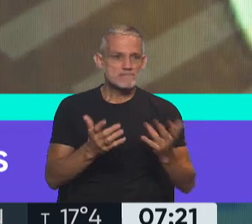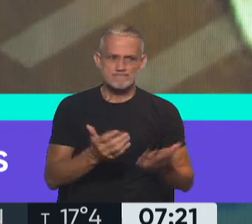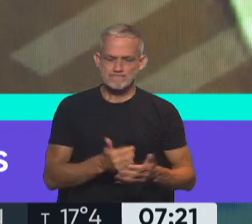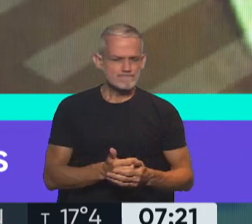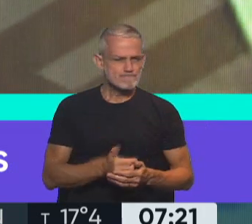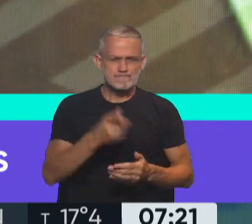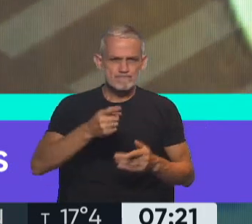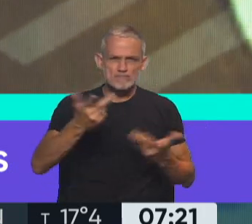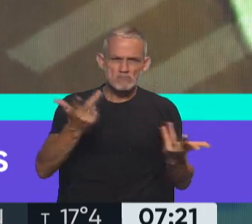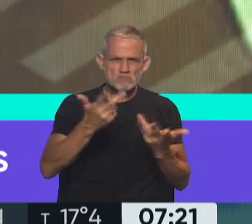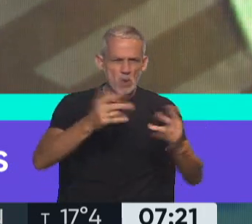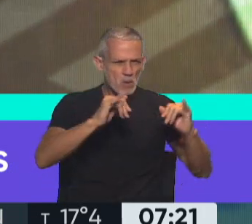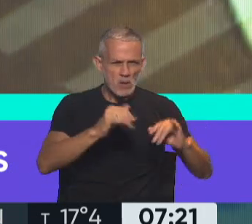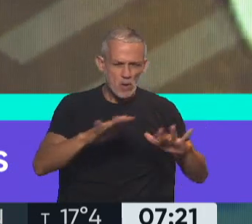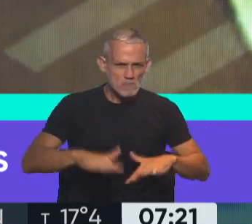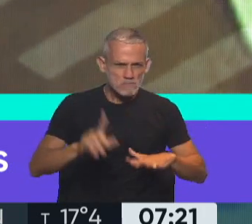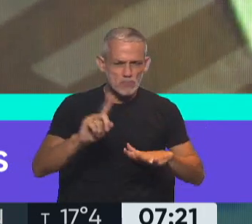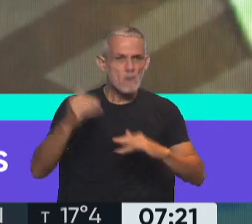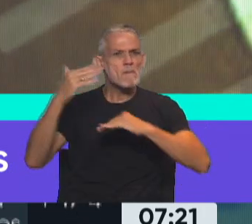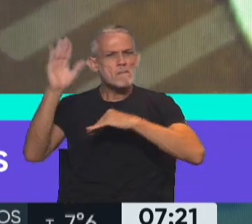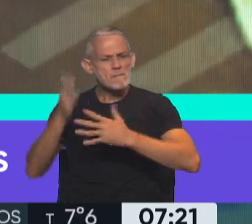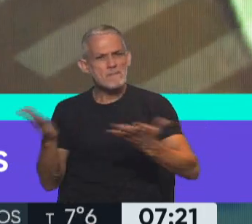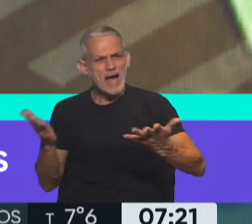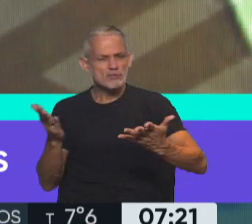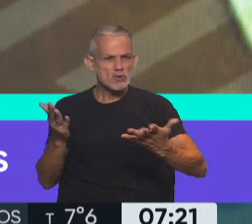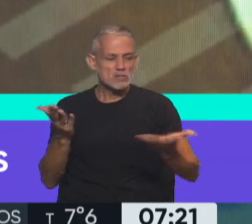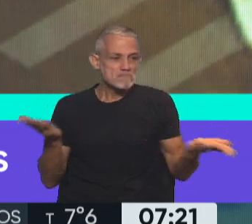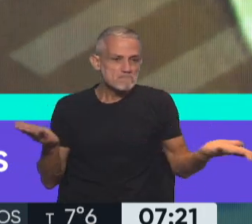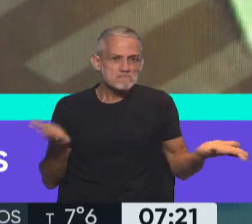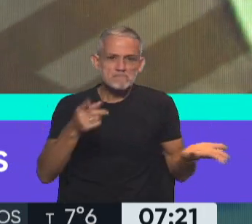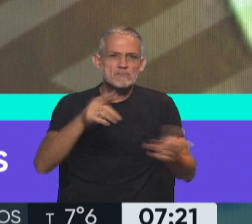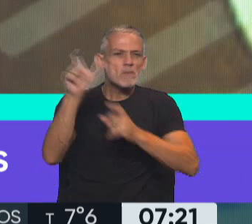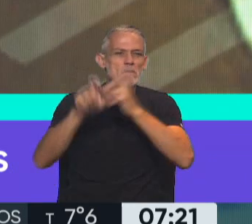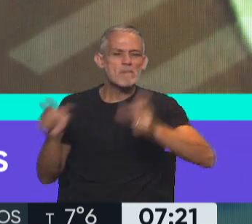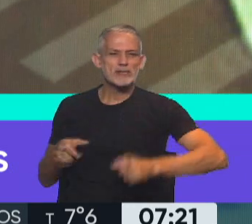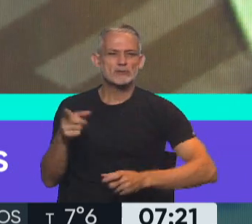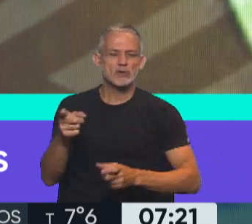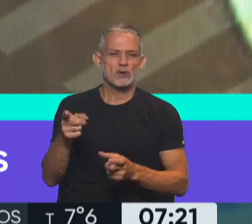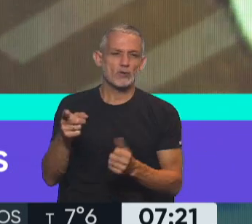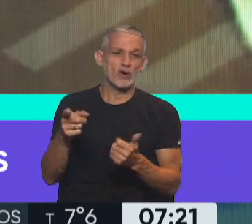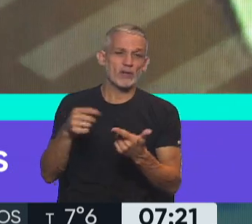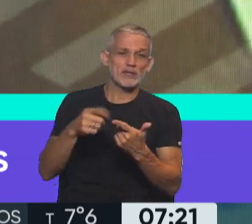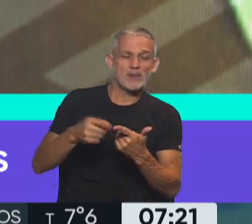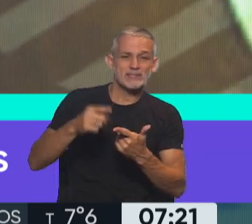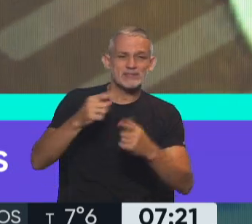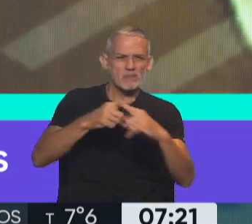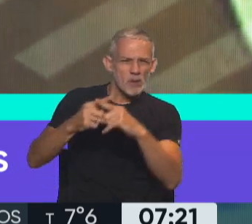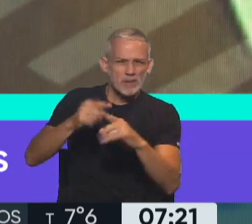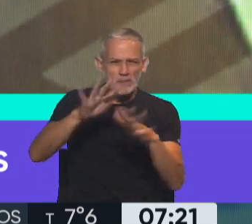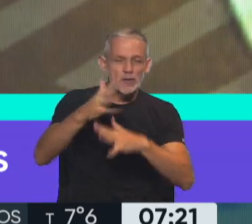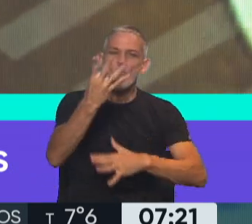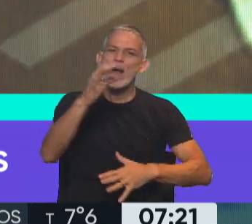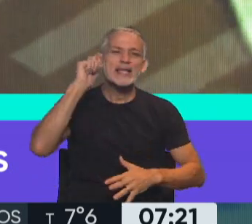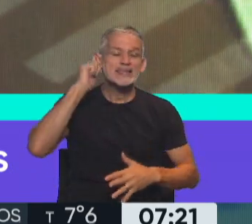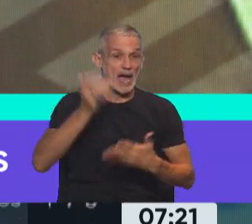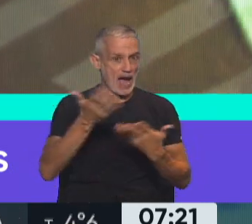adolescentes o menores de edad que hubieran consumido y tuvieran en riesgo su vida. Son todas personas en promedio mayores de 40 años años de